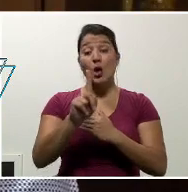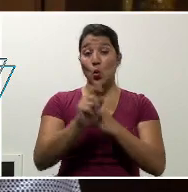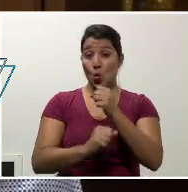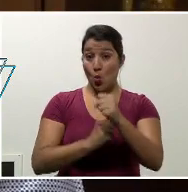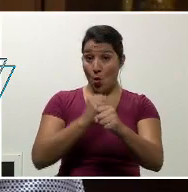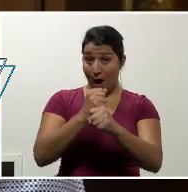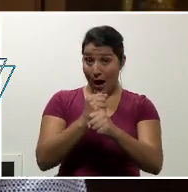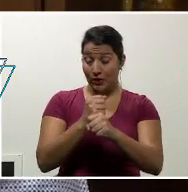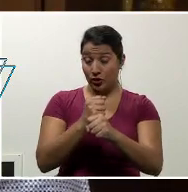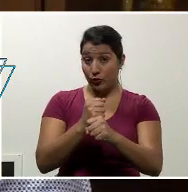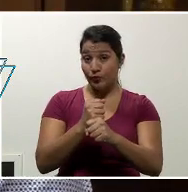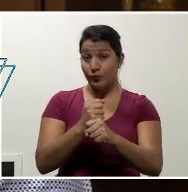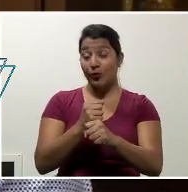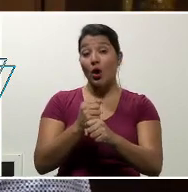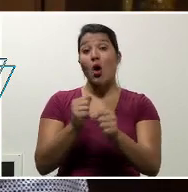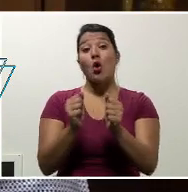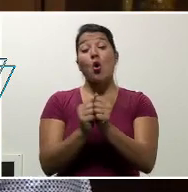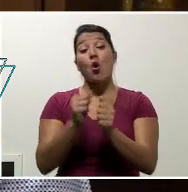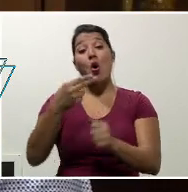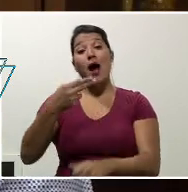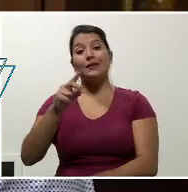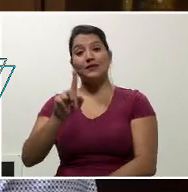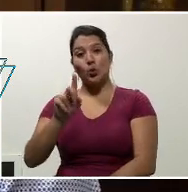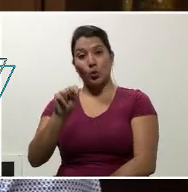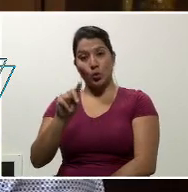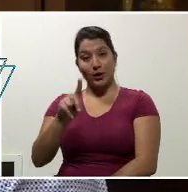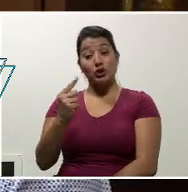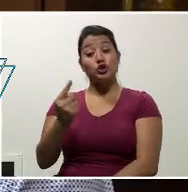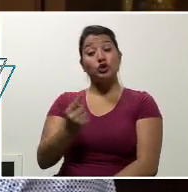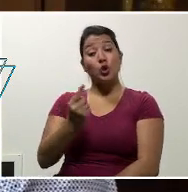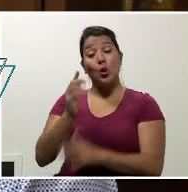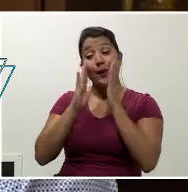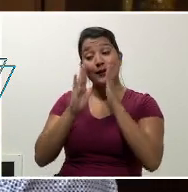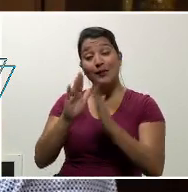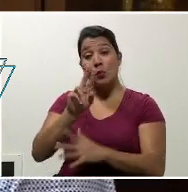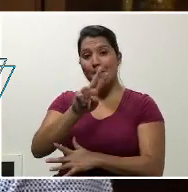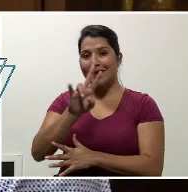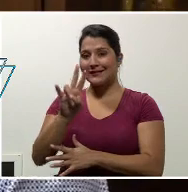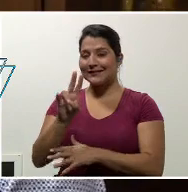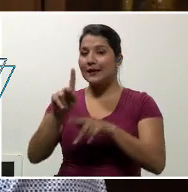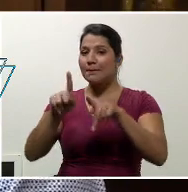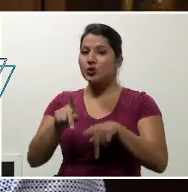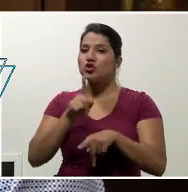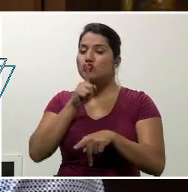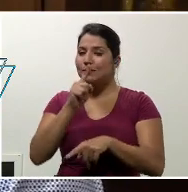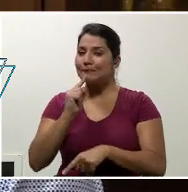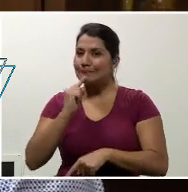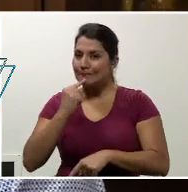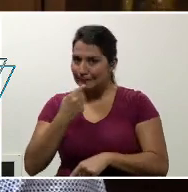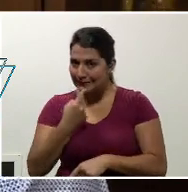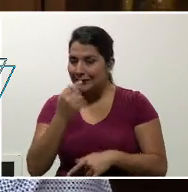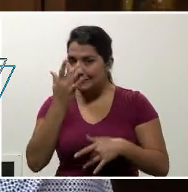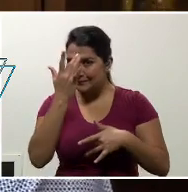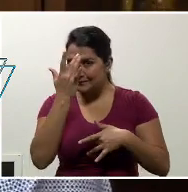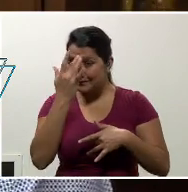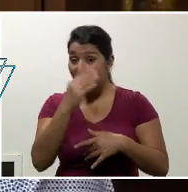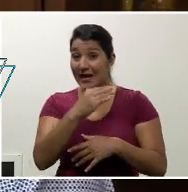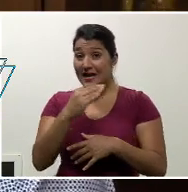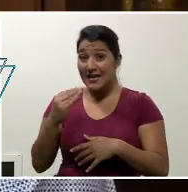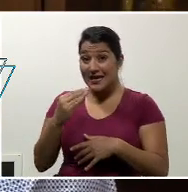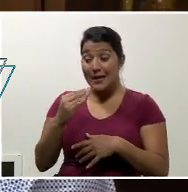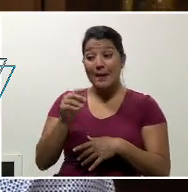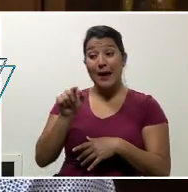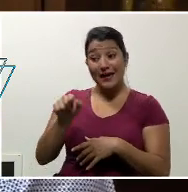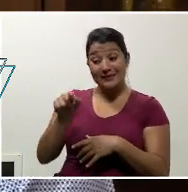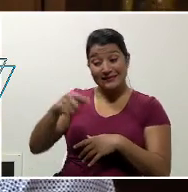pandemia H1N1 27 personas gravemente enfermas. Y de estas 27 personas perdimos a